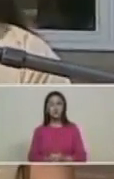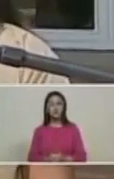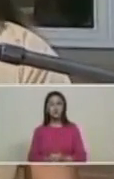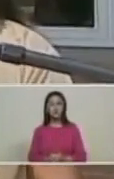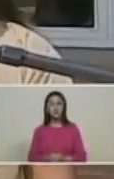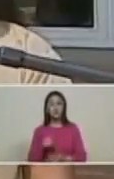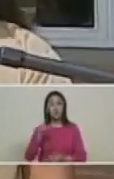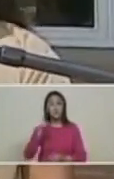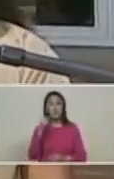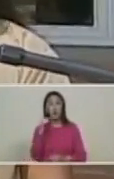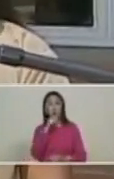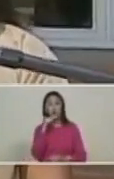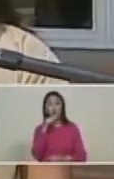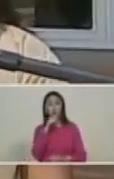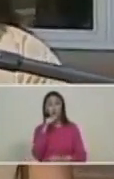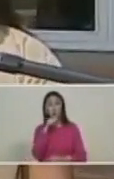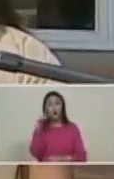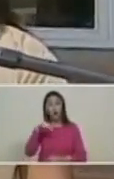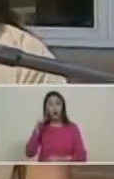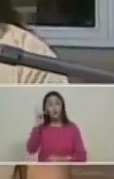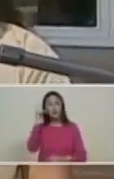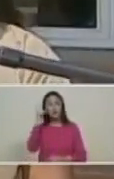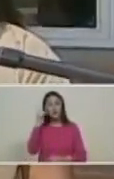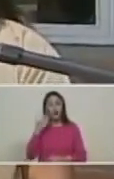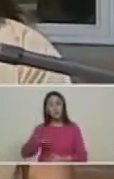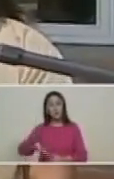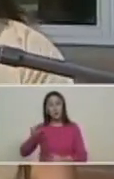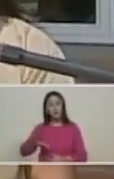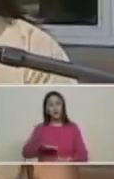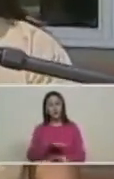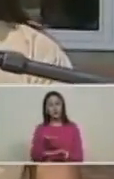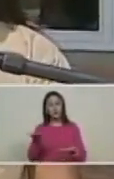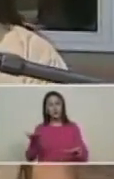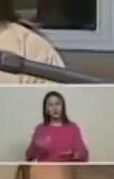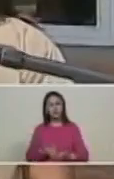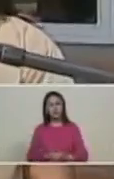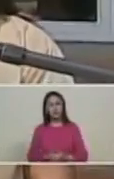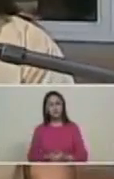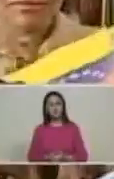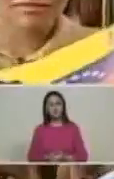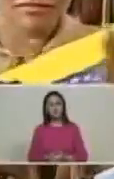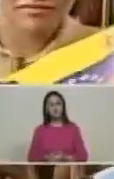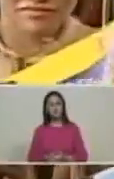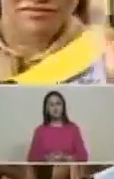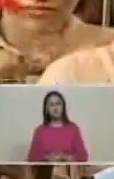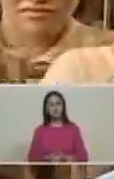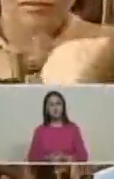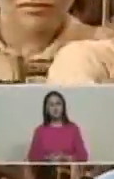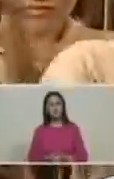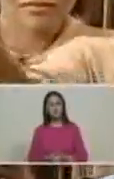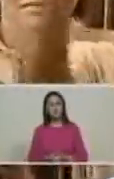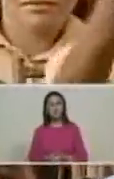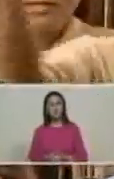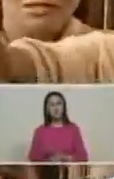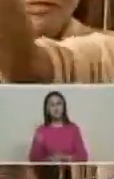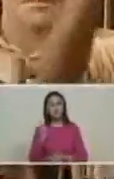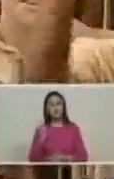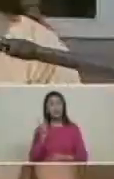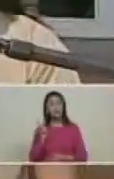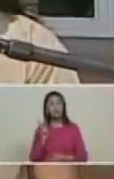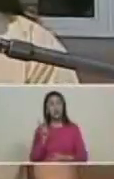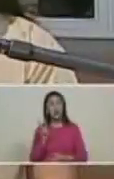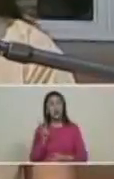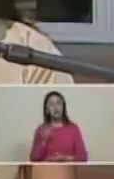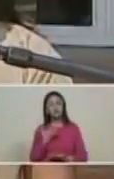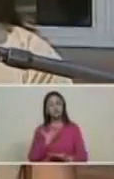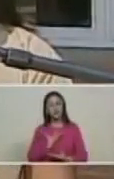Hoy, 1 de octubre, presidente, es un día muy significativo para todos nosotros, ya que Venezuela recibe la triste